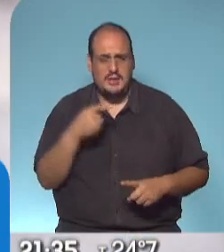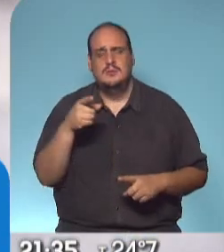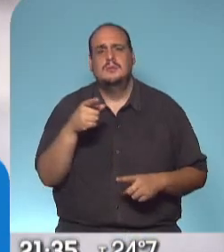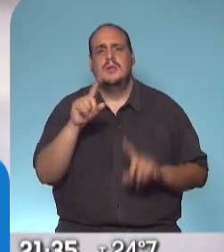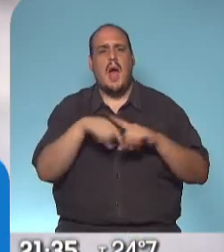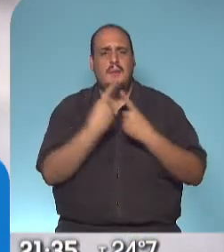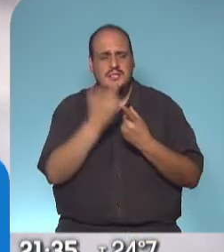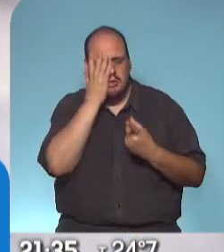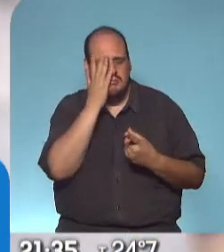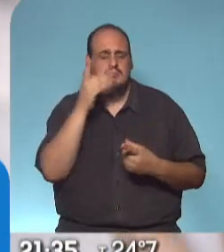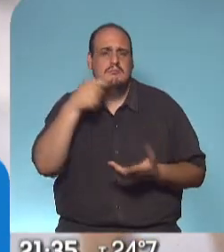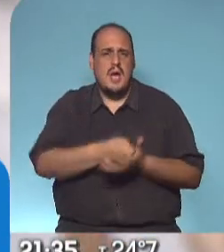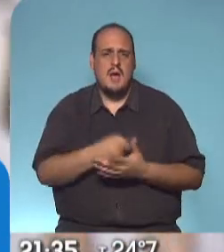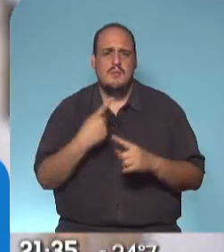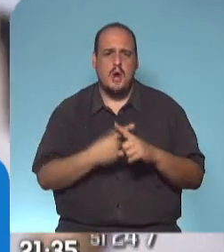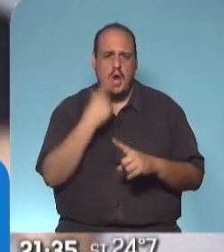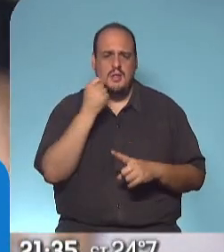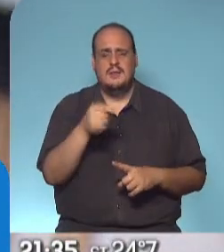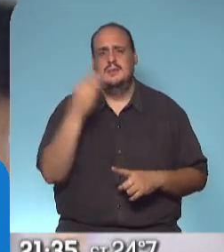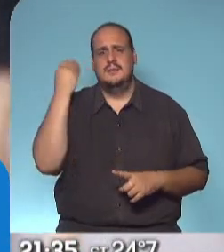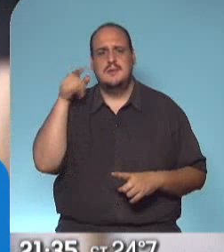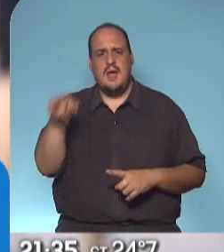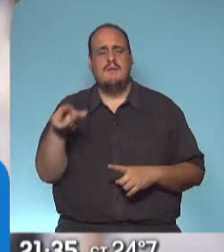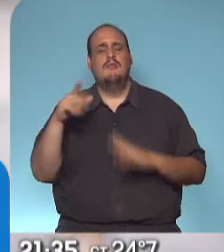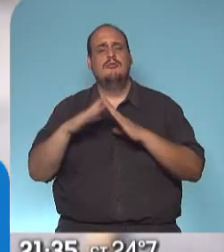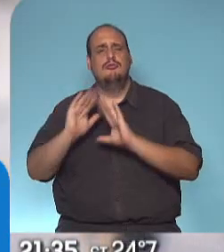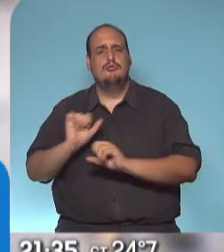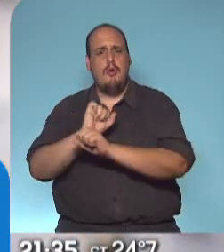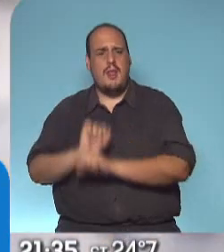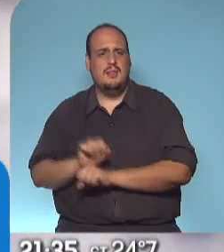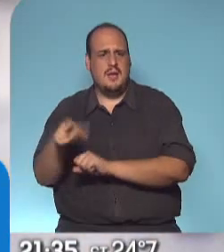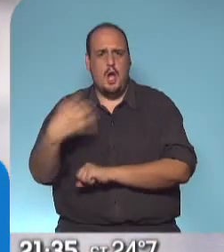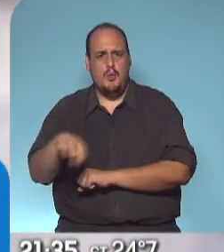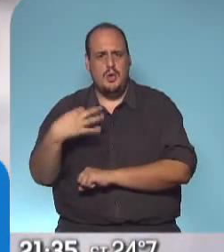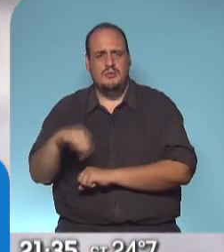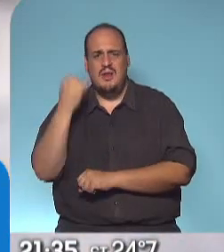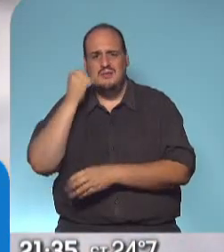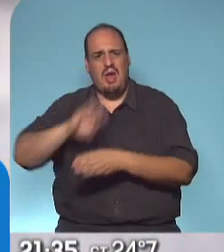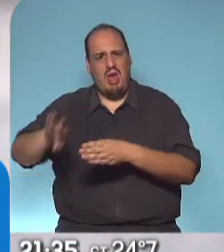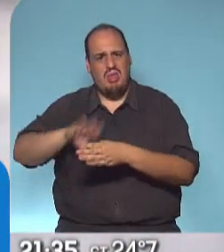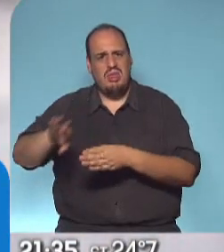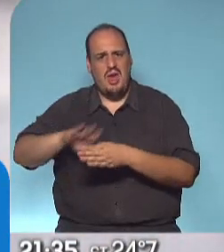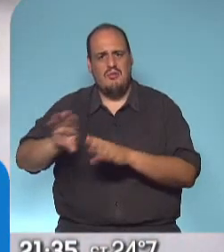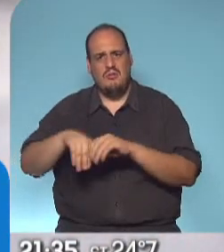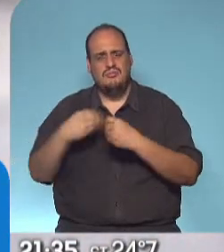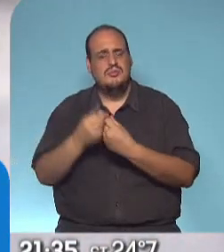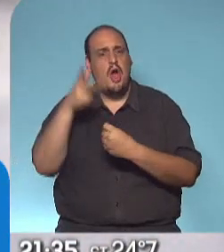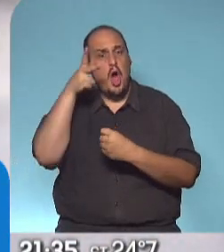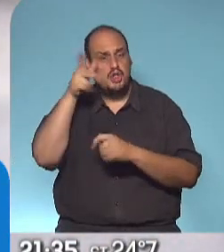día sábado están cumpliendo la cuarentena obligatoria y tienen una deuda que ya entre las 8 compañeras superan los 30.000